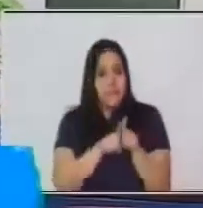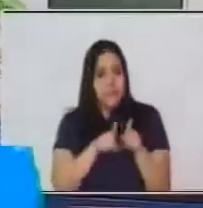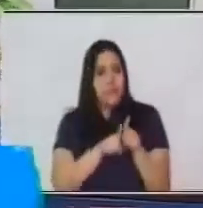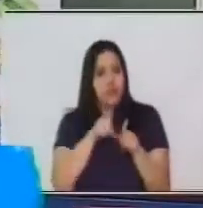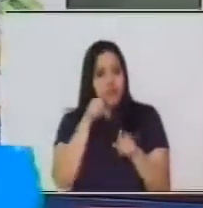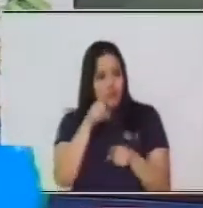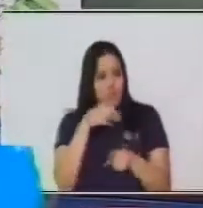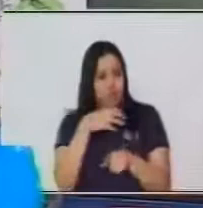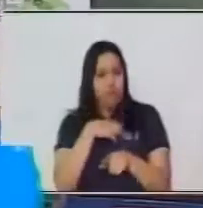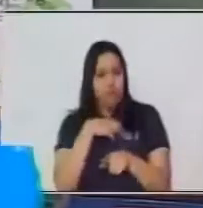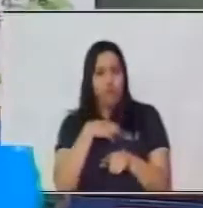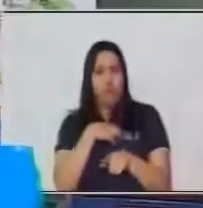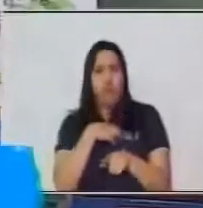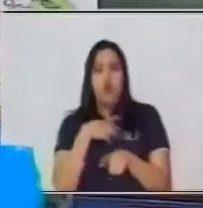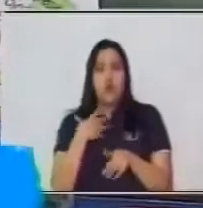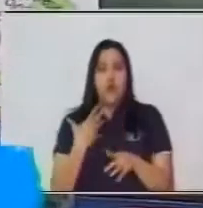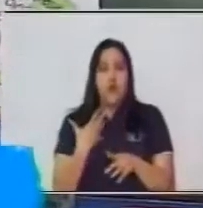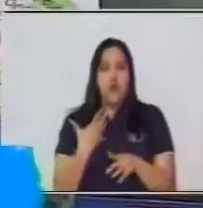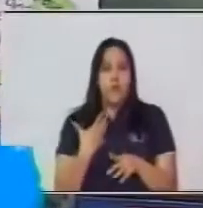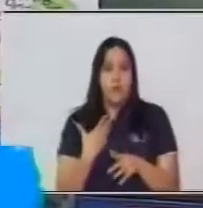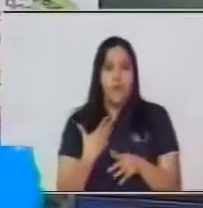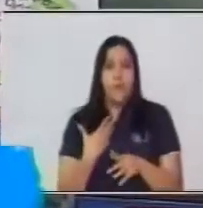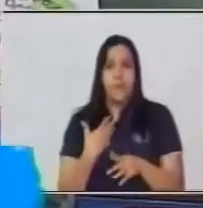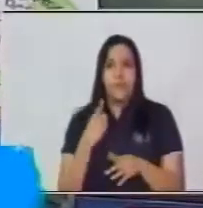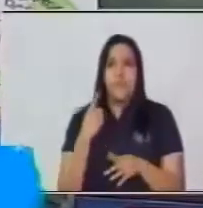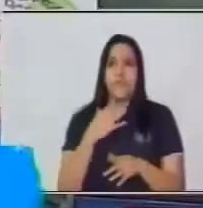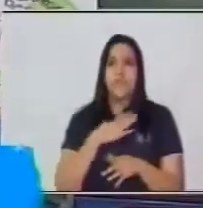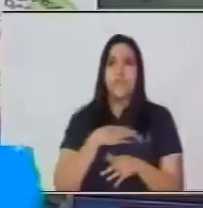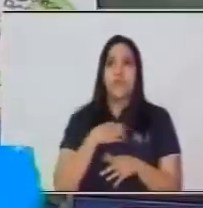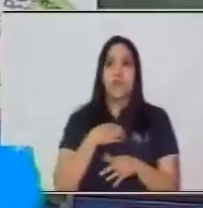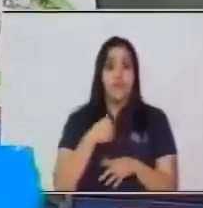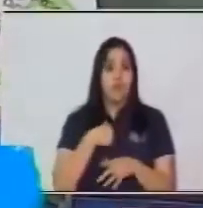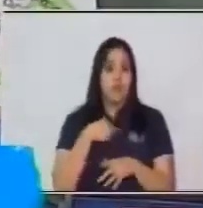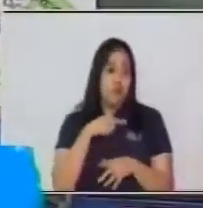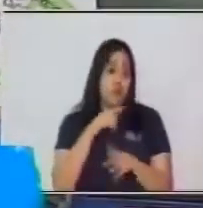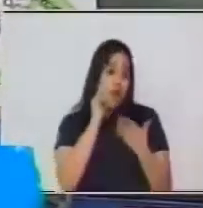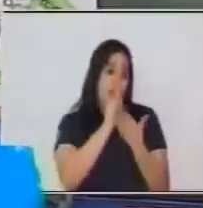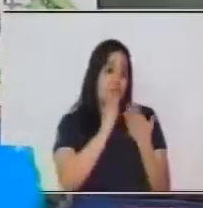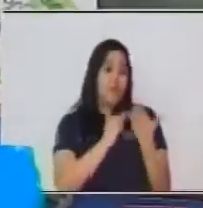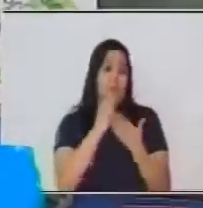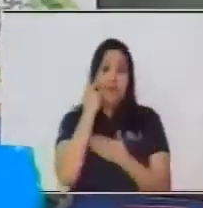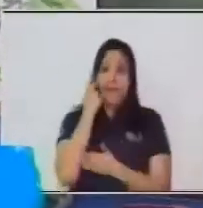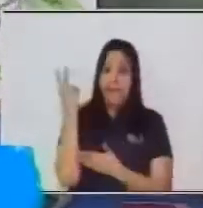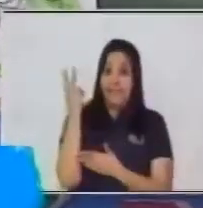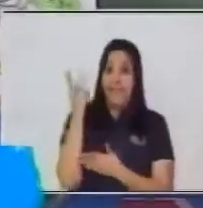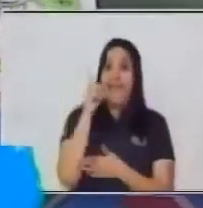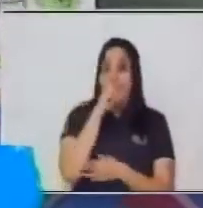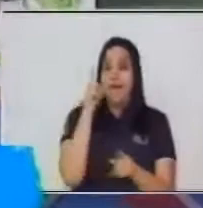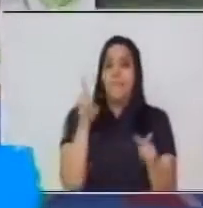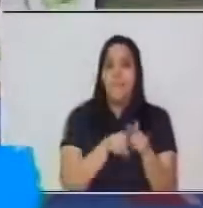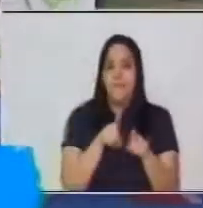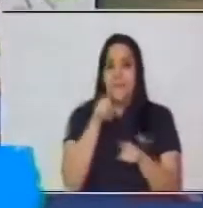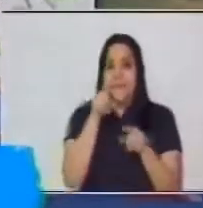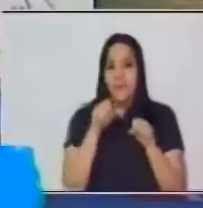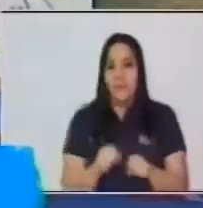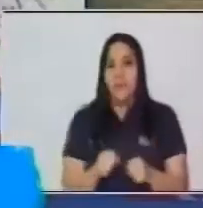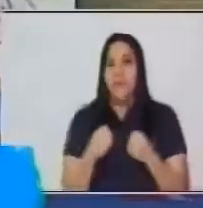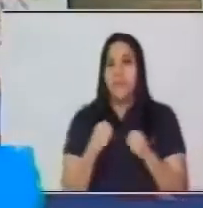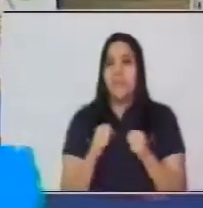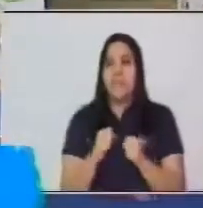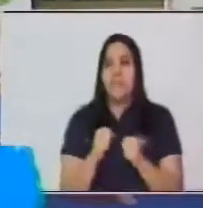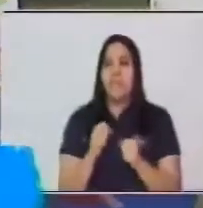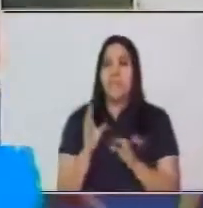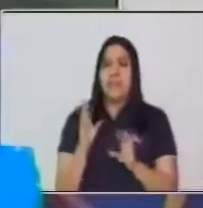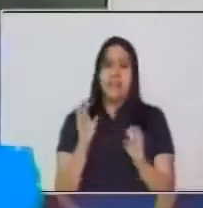tu propio personaje de la tira cómica. Así como yo estoy acá, me dibujé, tú lo puedes hacer, porque tiene nada de malo a